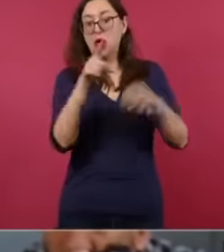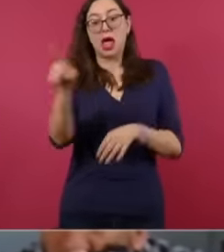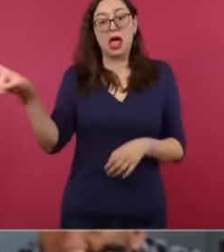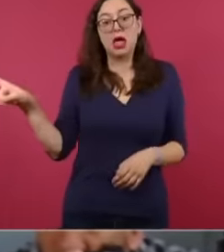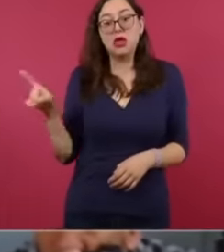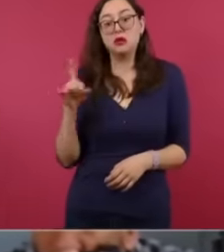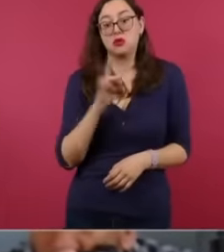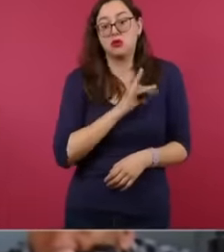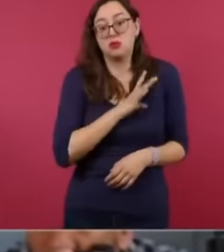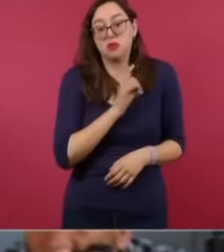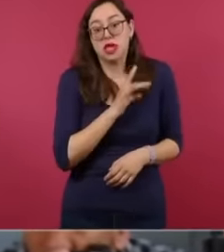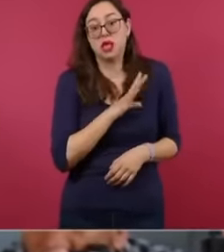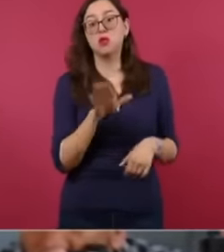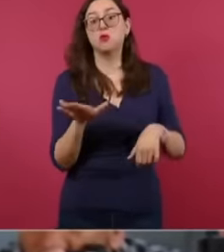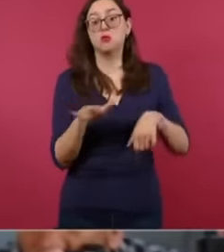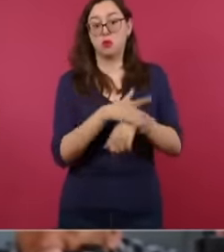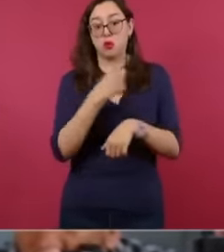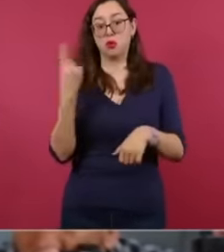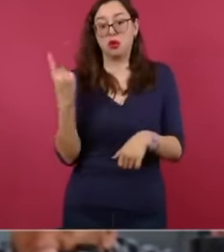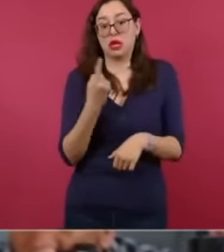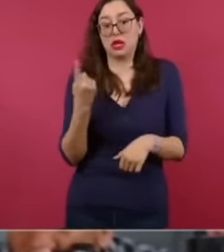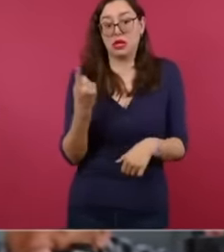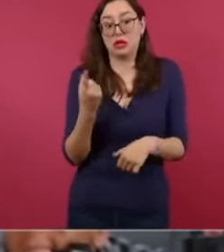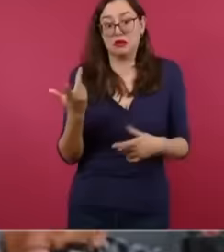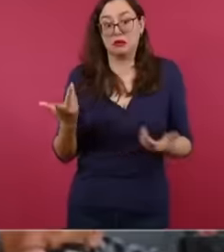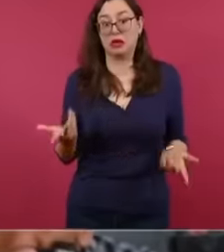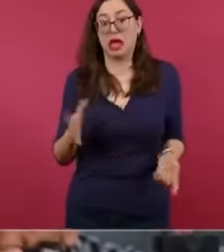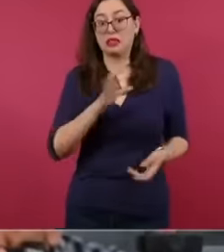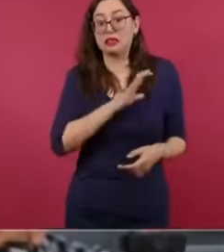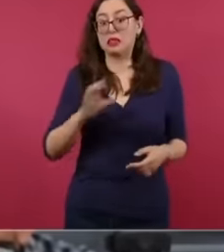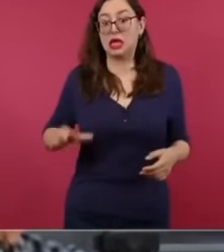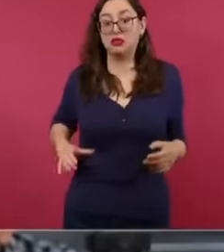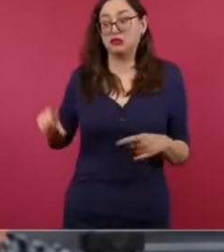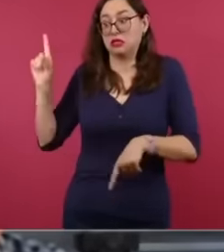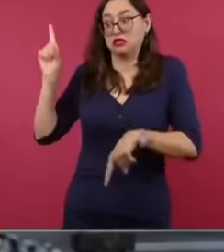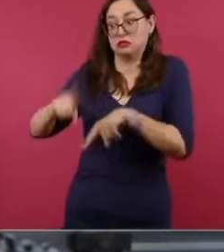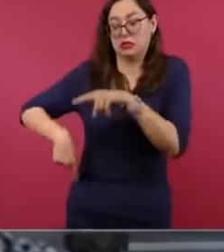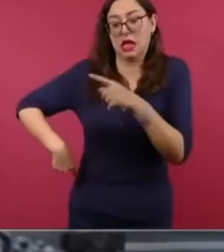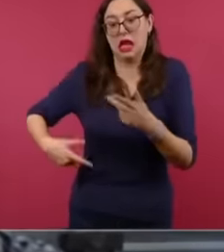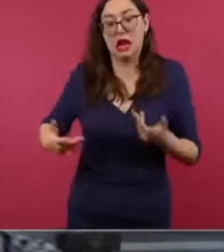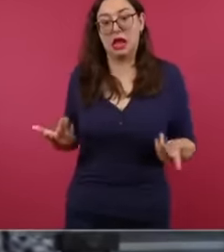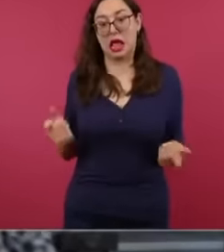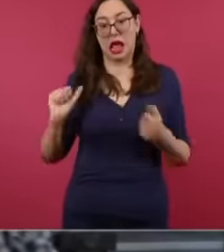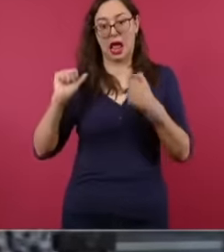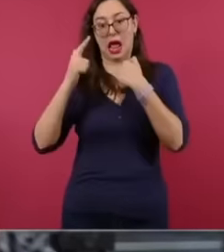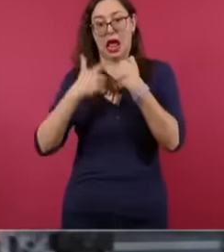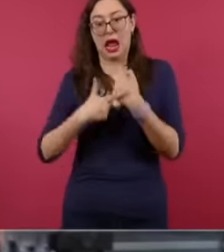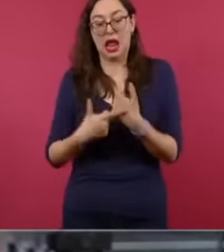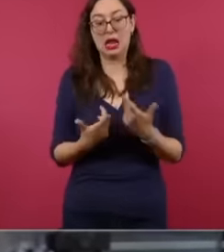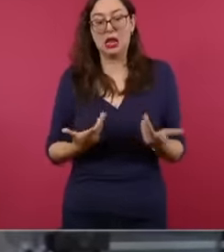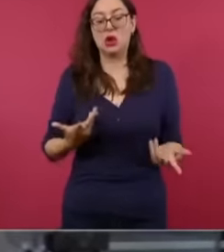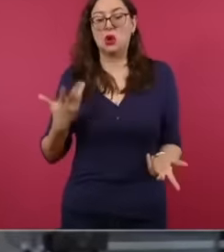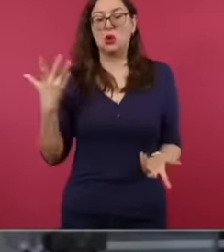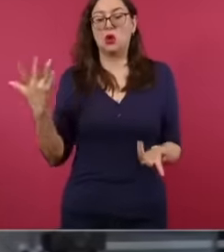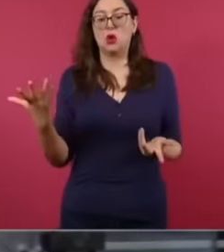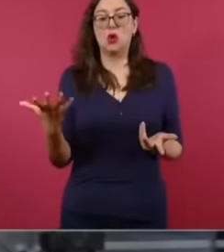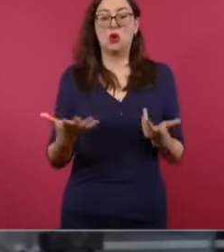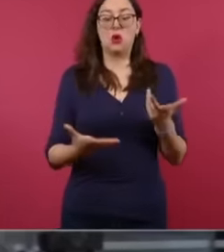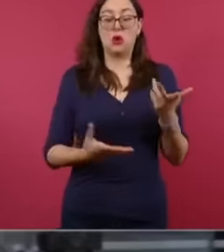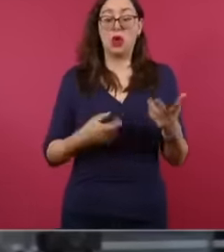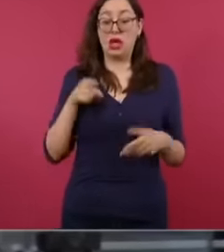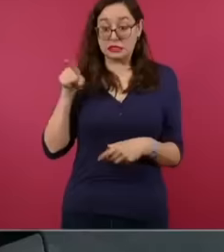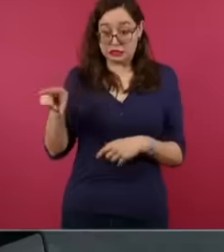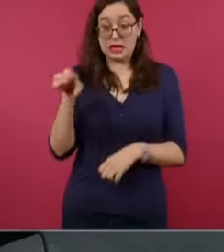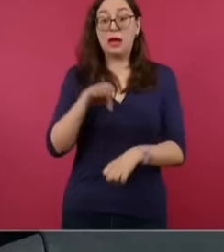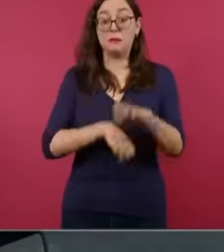porque les quitan las candidaturas y no están de candidatos. Bueno, entonces hacen esta empresa y esta empresa que